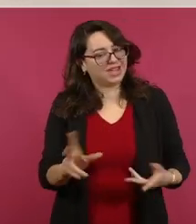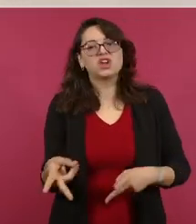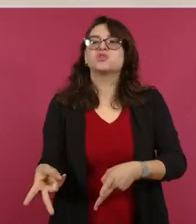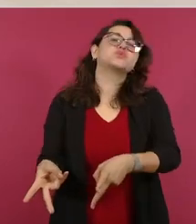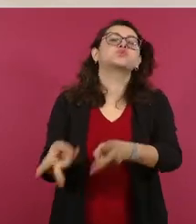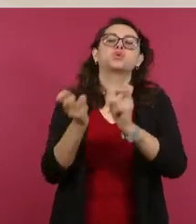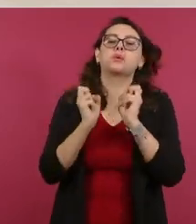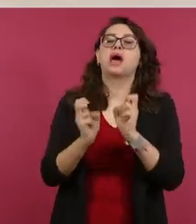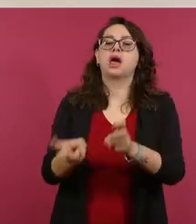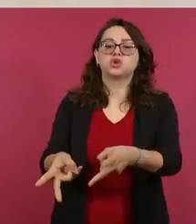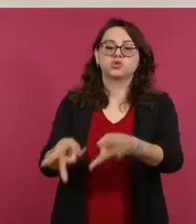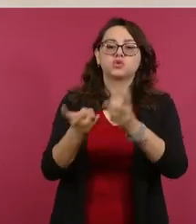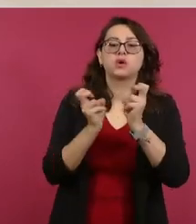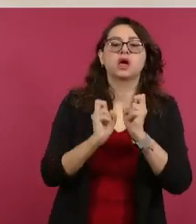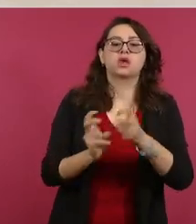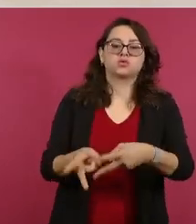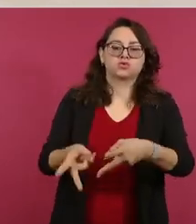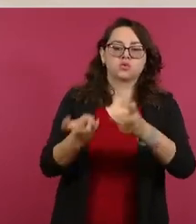a México.